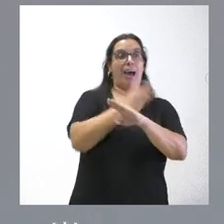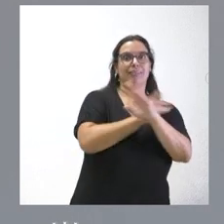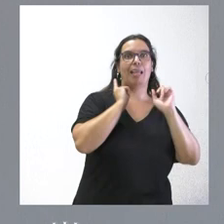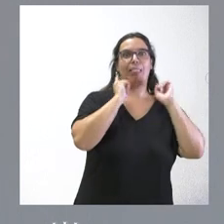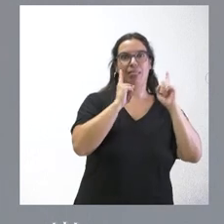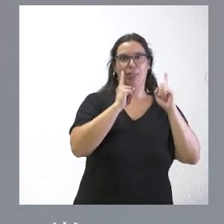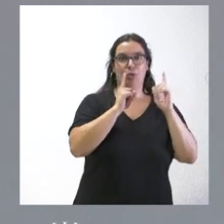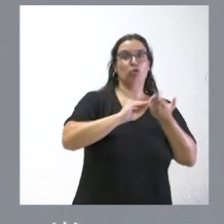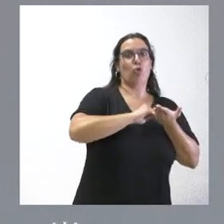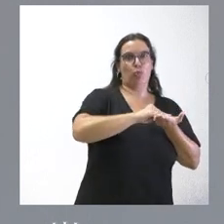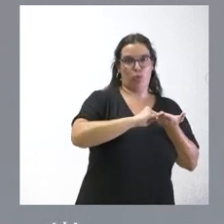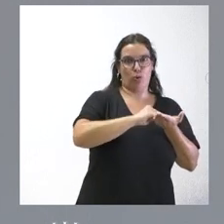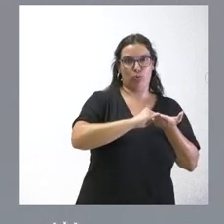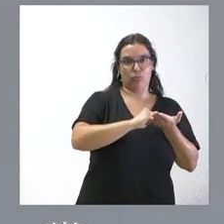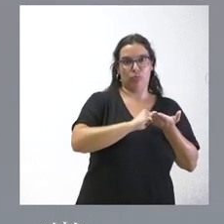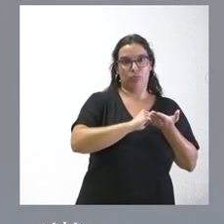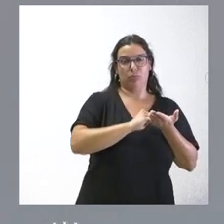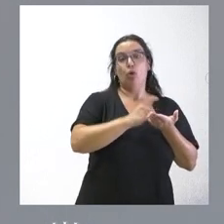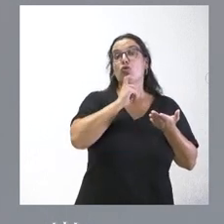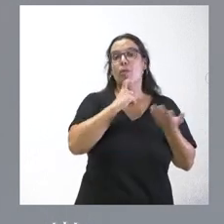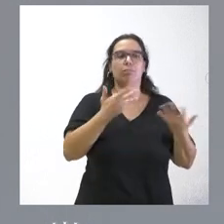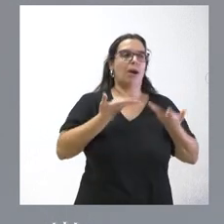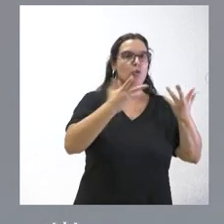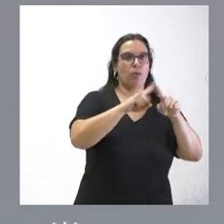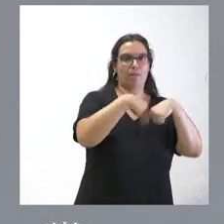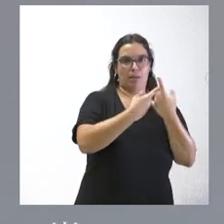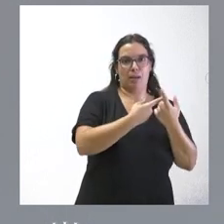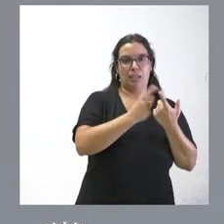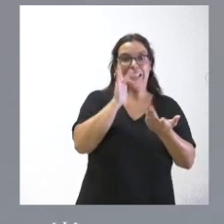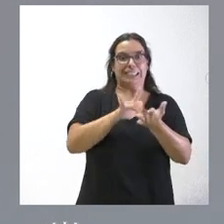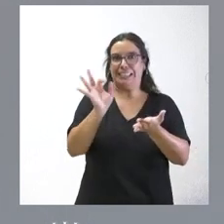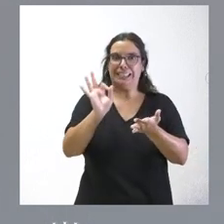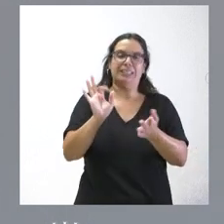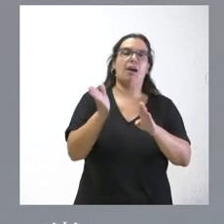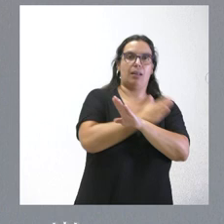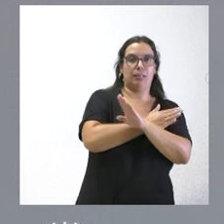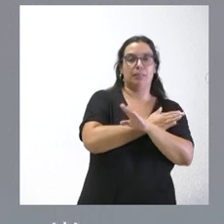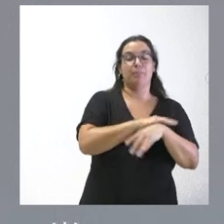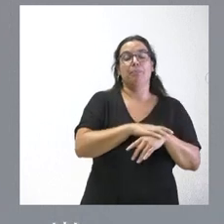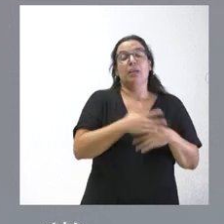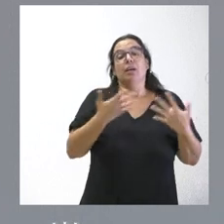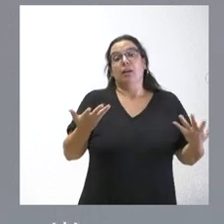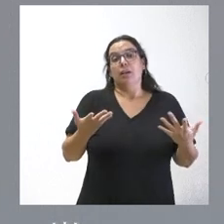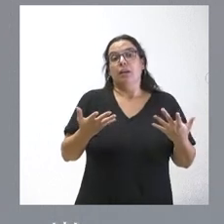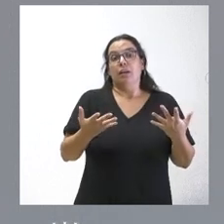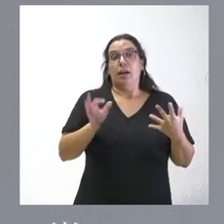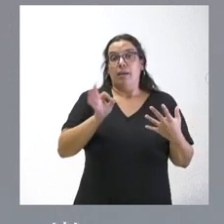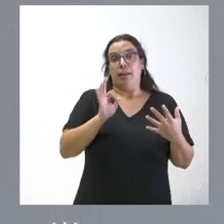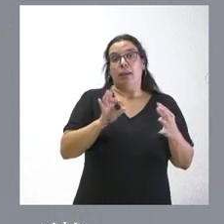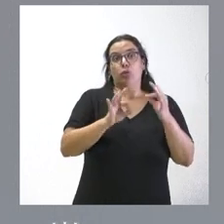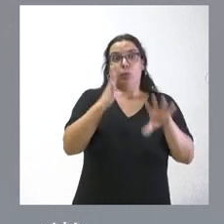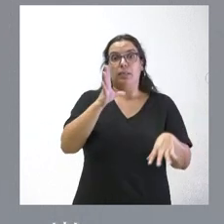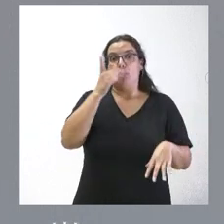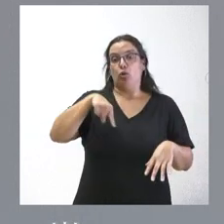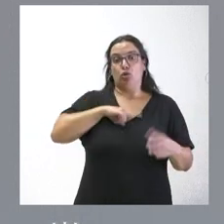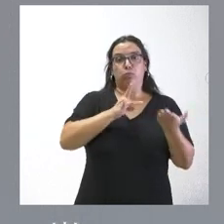lanzamientos por parte de los juzgados ayudando a las familias antes de que esto se produzcan afortunadamente el número de casos en nuestra comunidad es más bajo que en el conjunto de